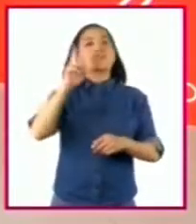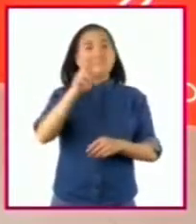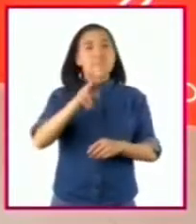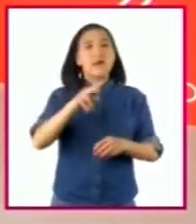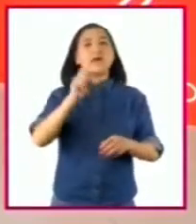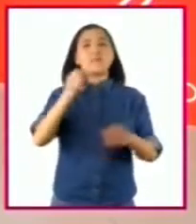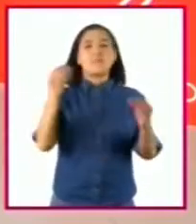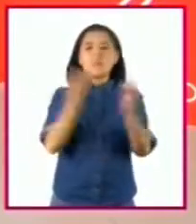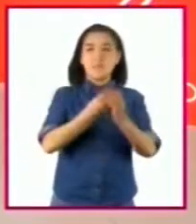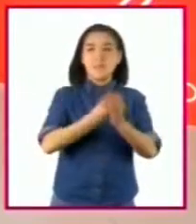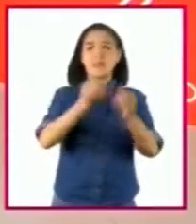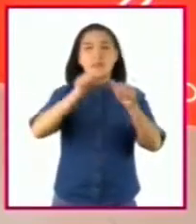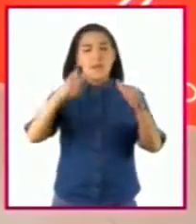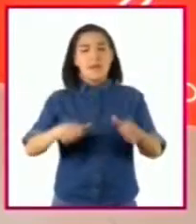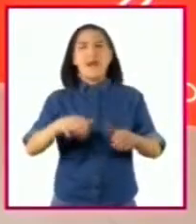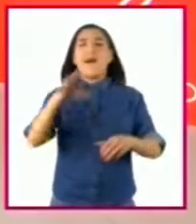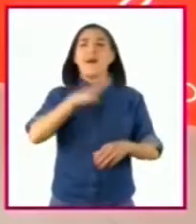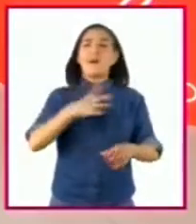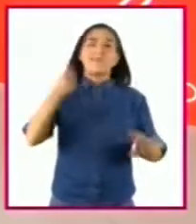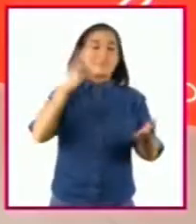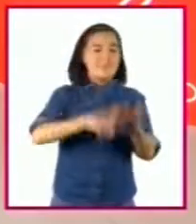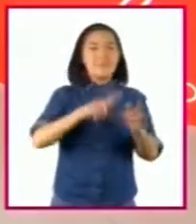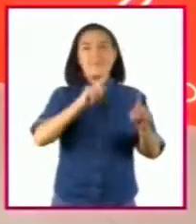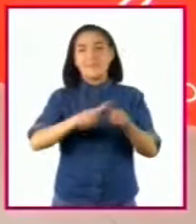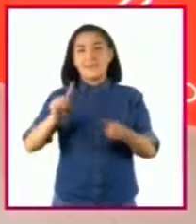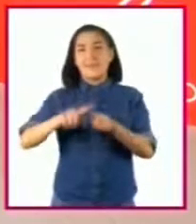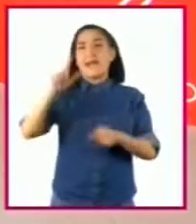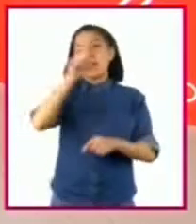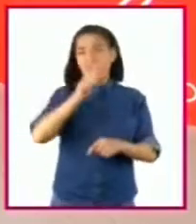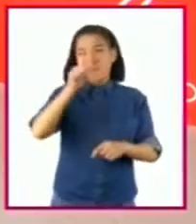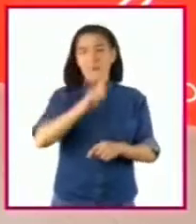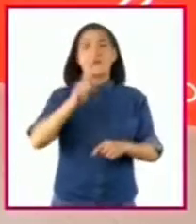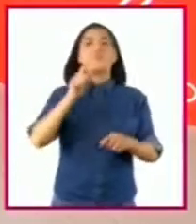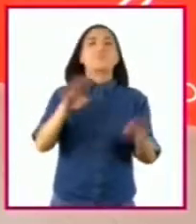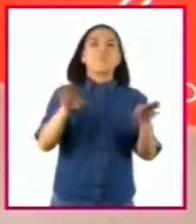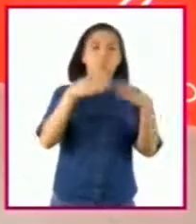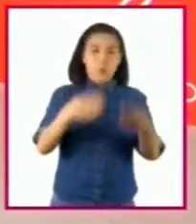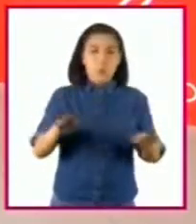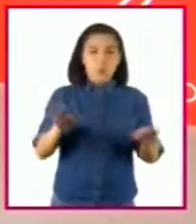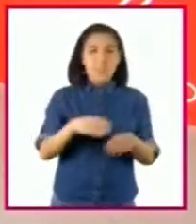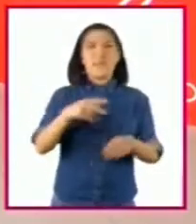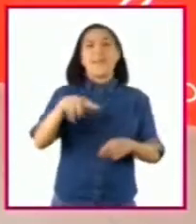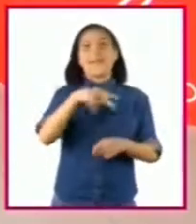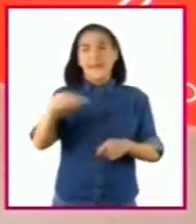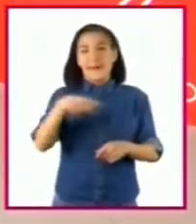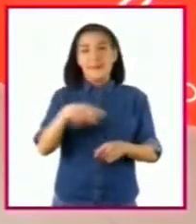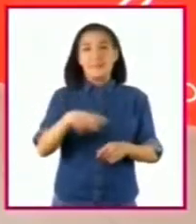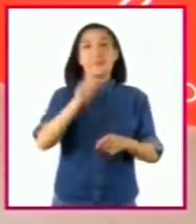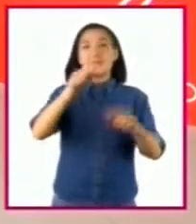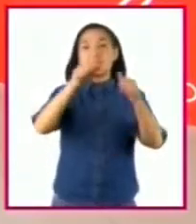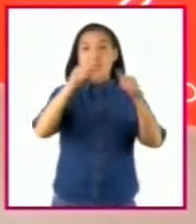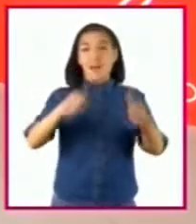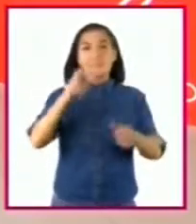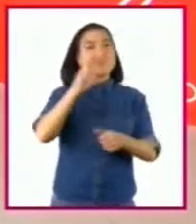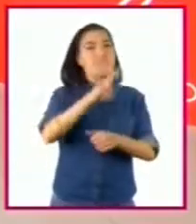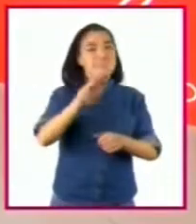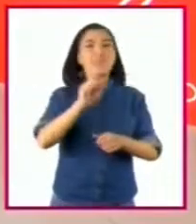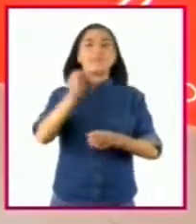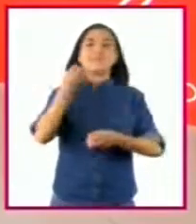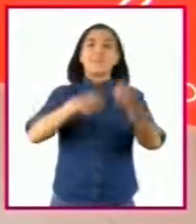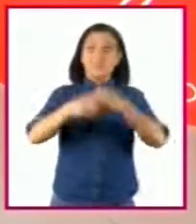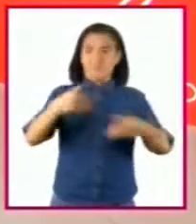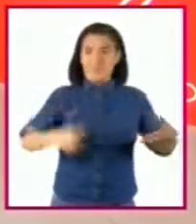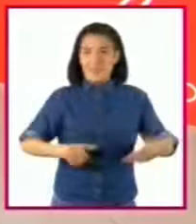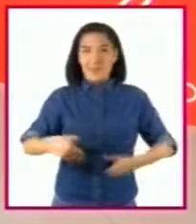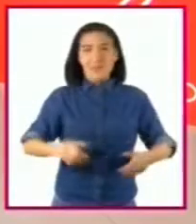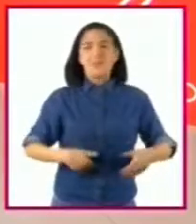artes vemos reflejado el encuentro de varios lenguajes, como la música, la danza, las artes visuales o el teatro. Por lo cual,